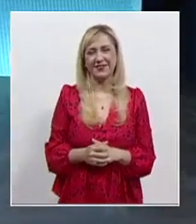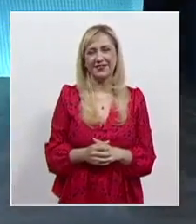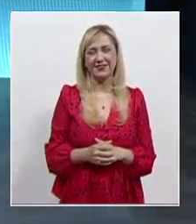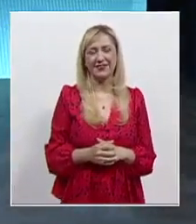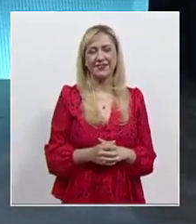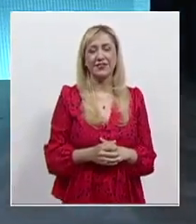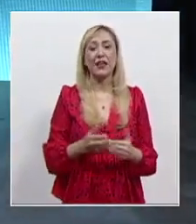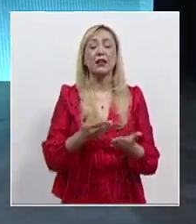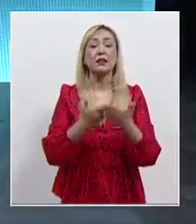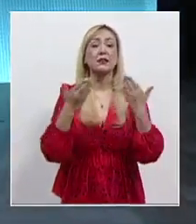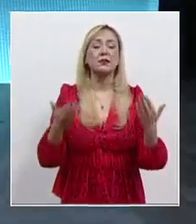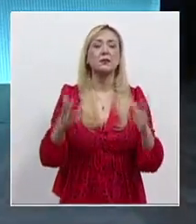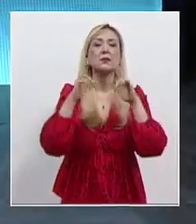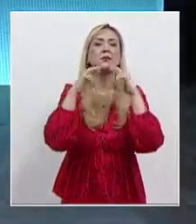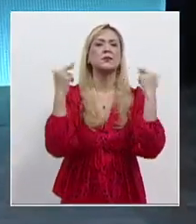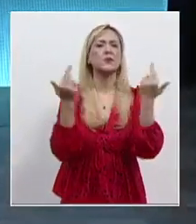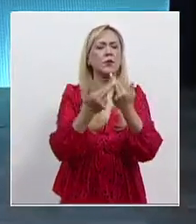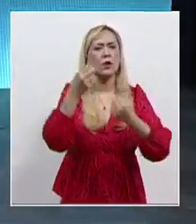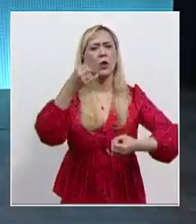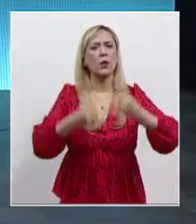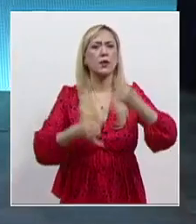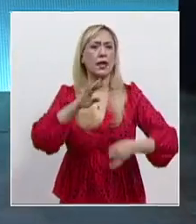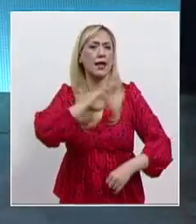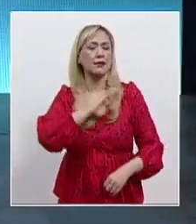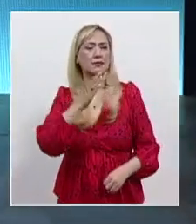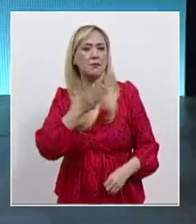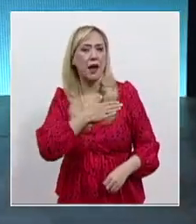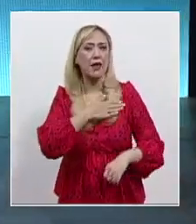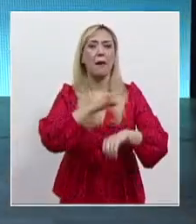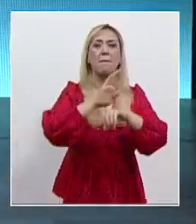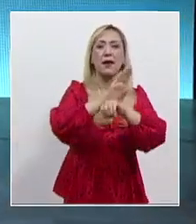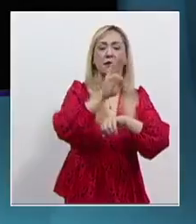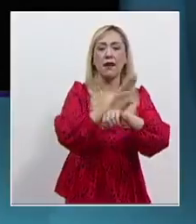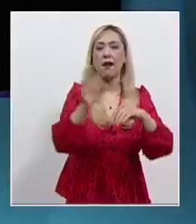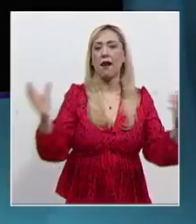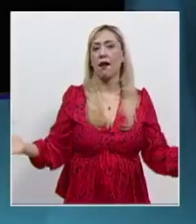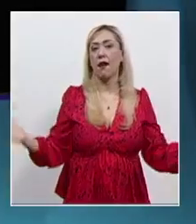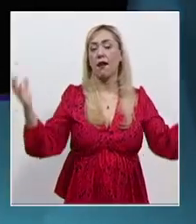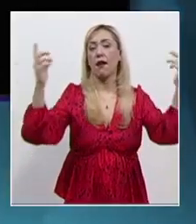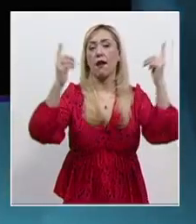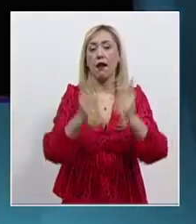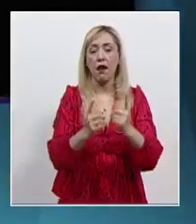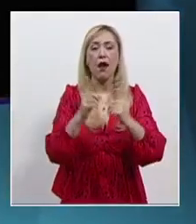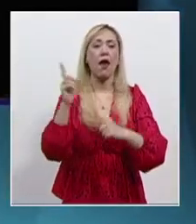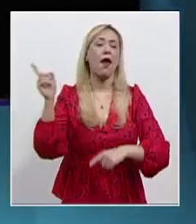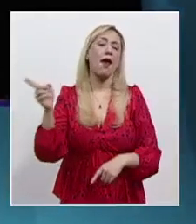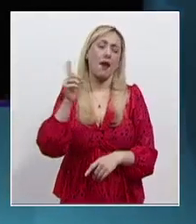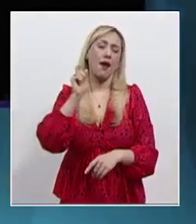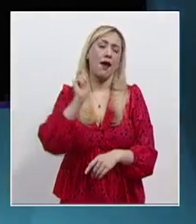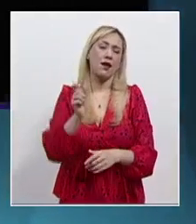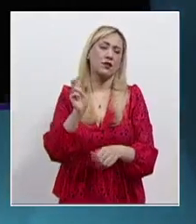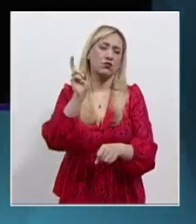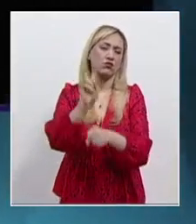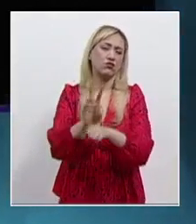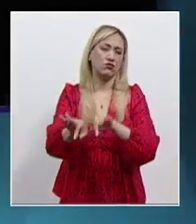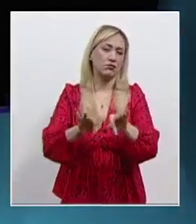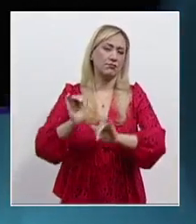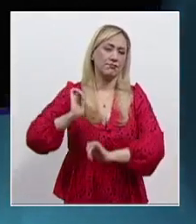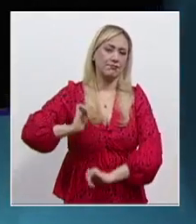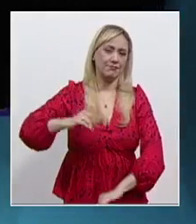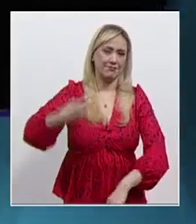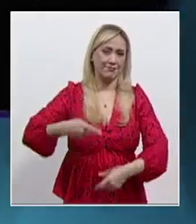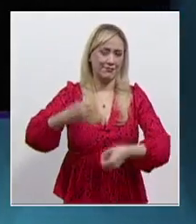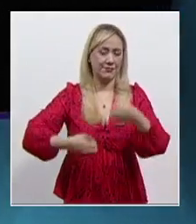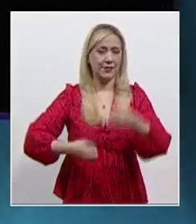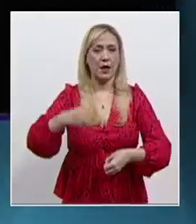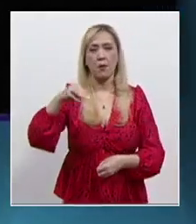Y al sostener una reunión con juzgadores de España y Brasil, el consejero de la Judicatura Federal, Sergio Javier Molina Martínez, destacó el compromiso